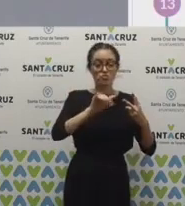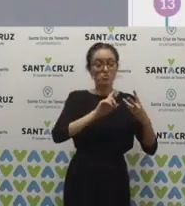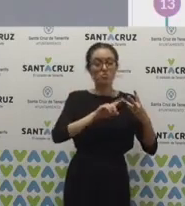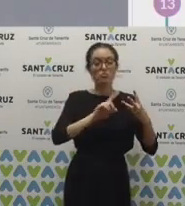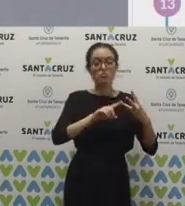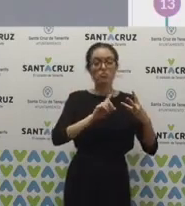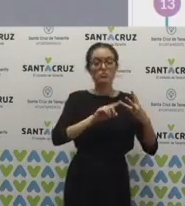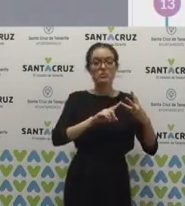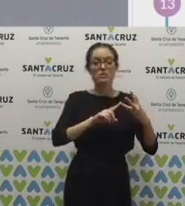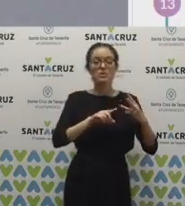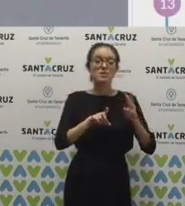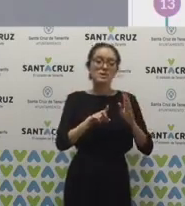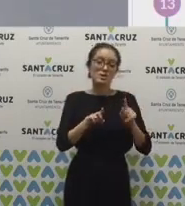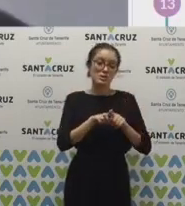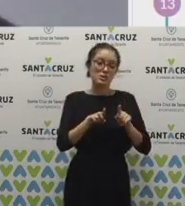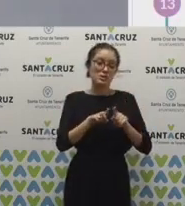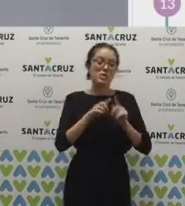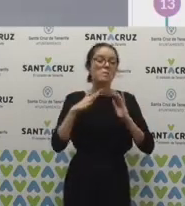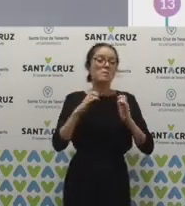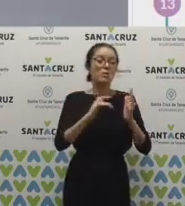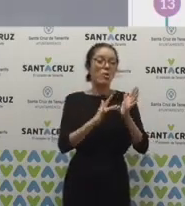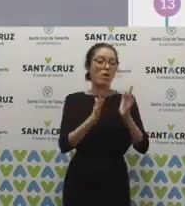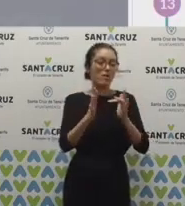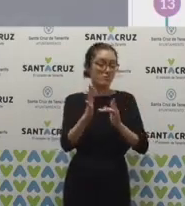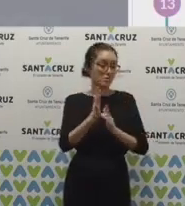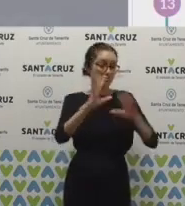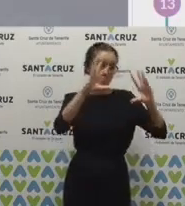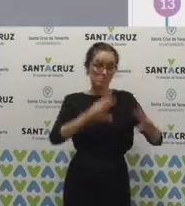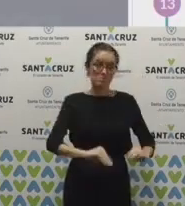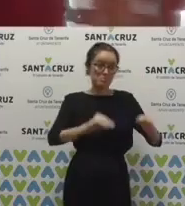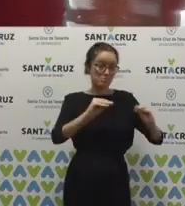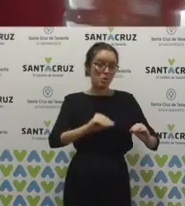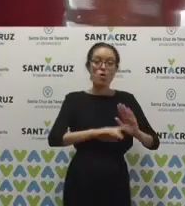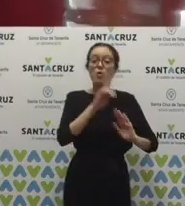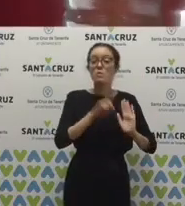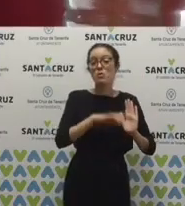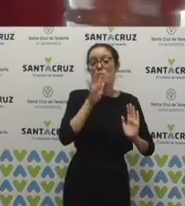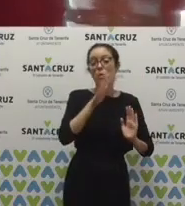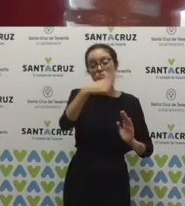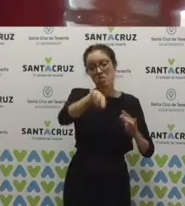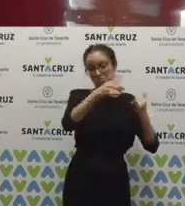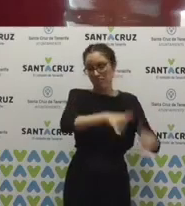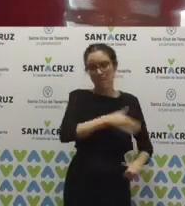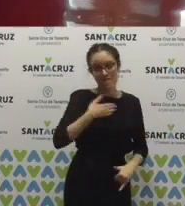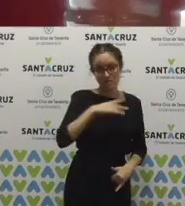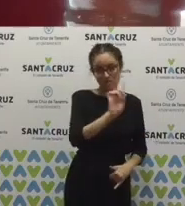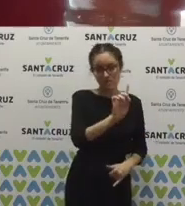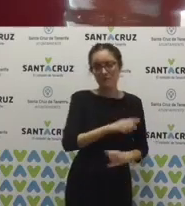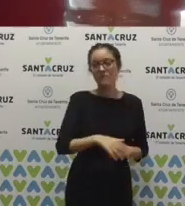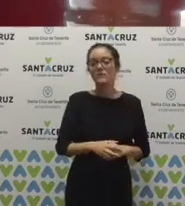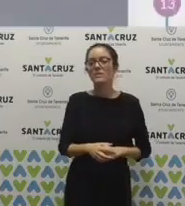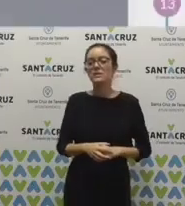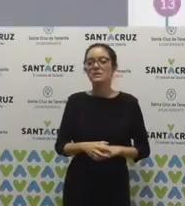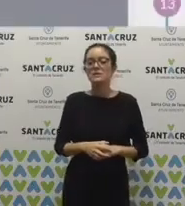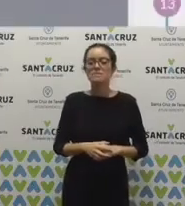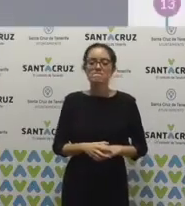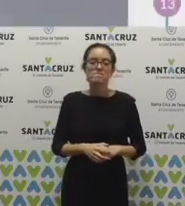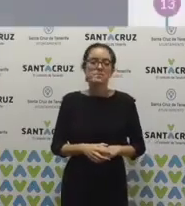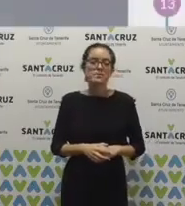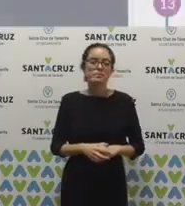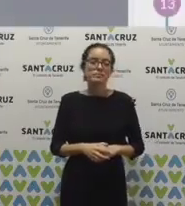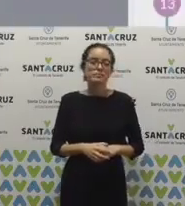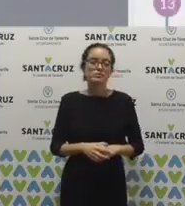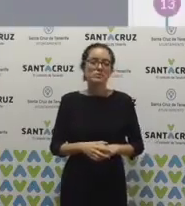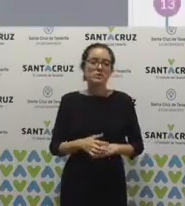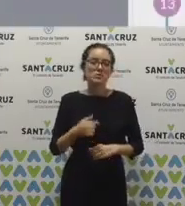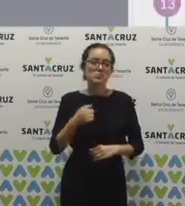de este año que no lo celebramos que se lo cortaron ustedes porque no lo quisieron celebrar la verdad que no me queda muy bien muy claro exactamente que van